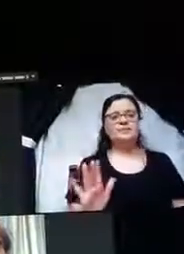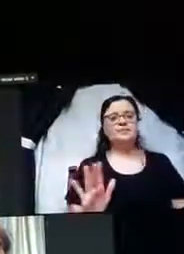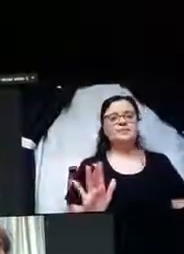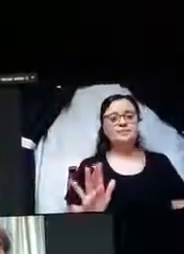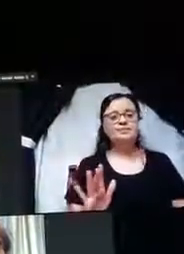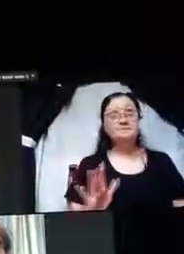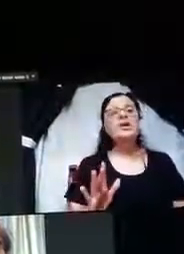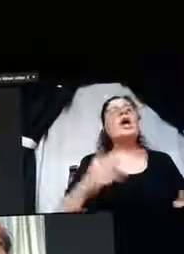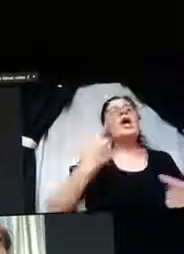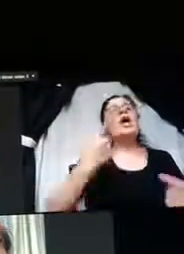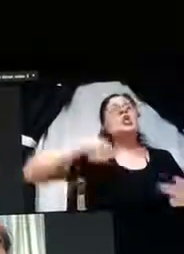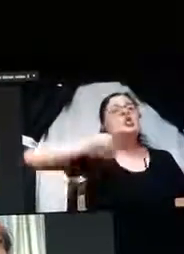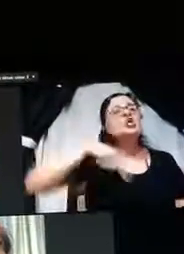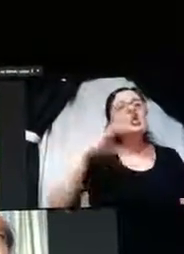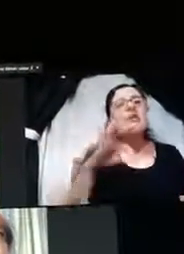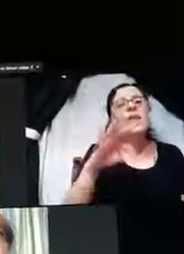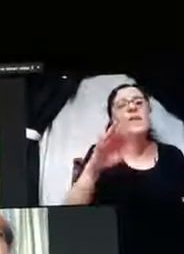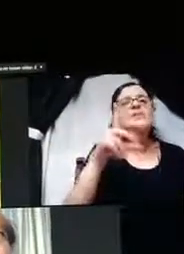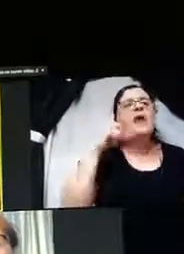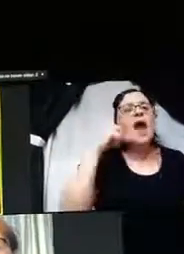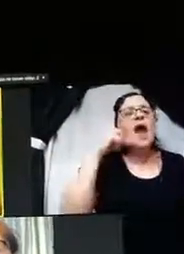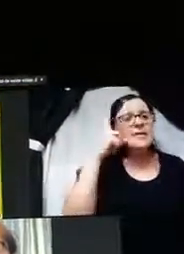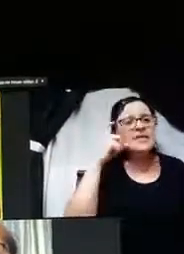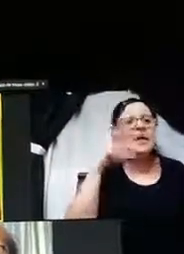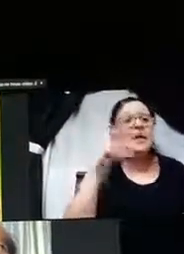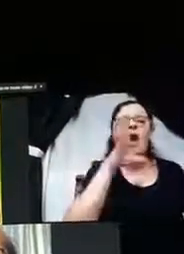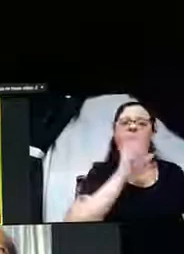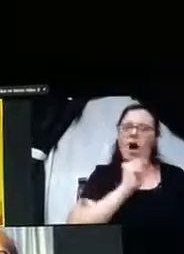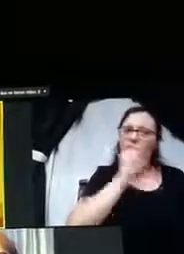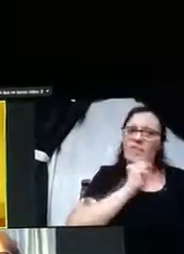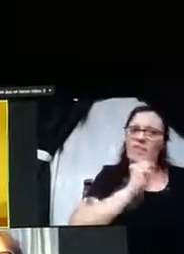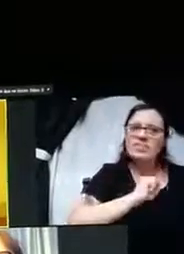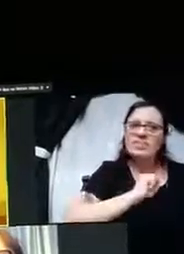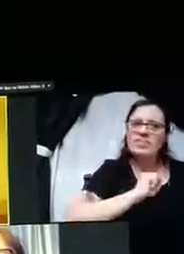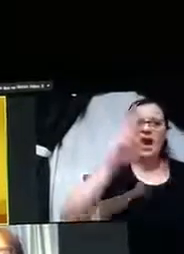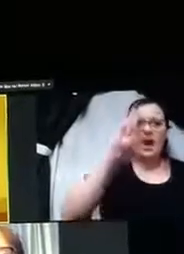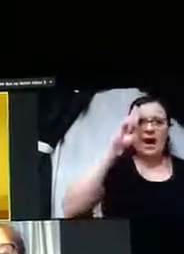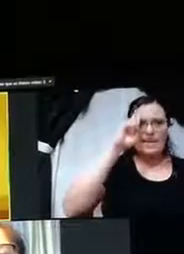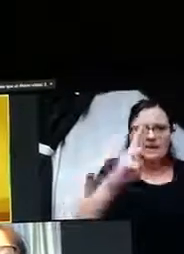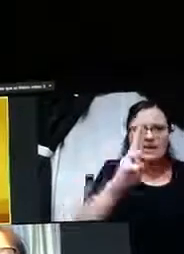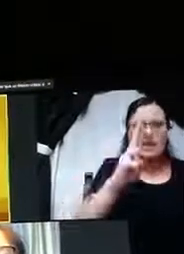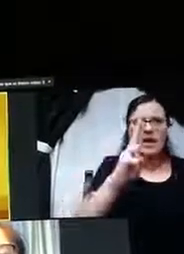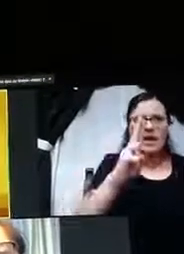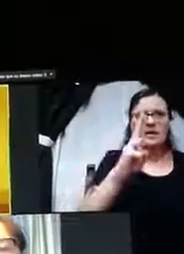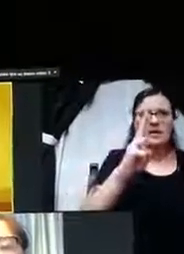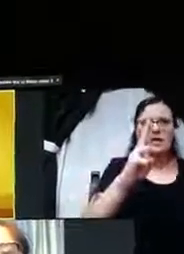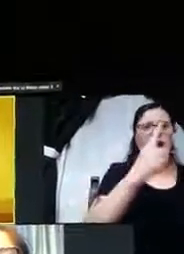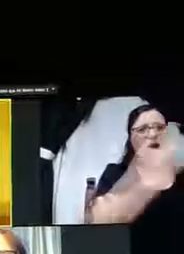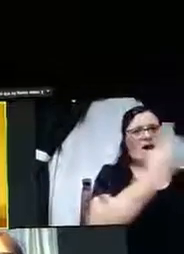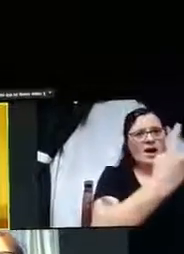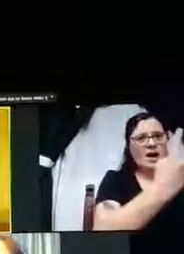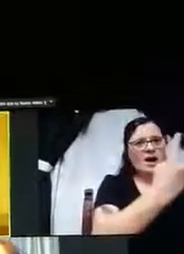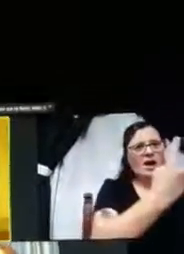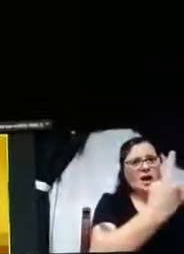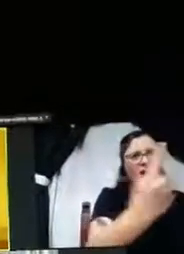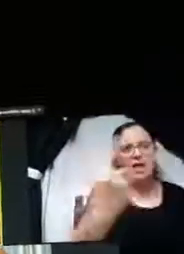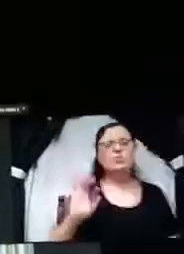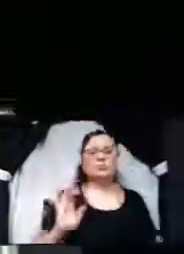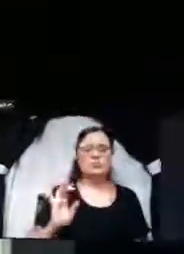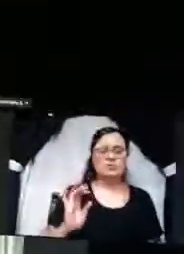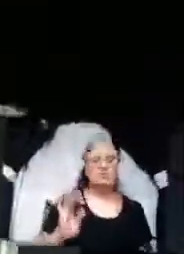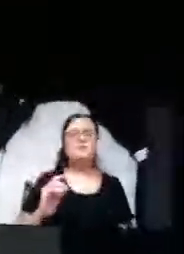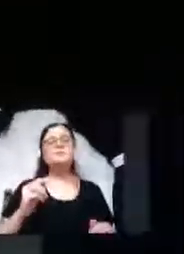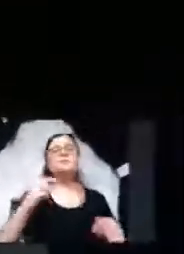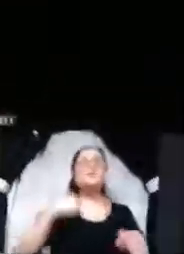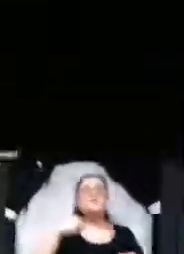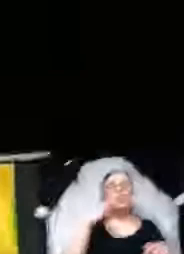aprender a ser tolerante con las elecciones de cada persona. Y en Melody, lo que pudimos observar cuando